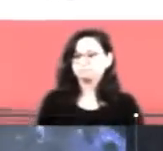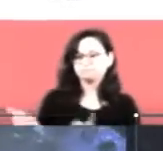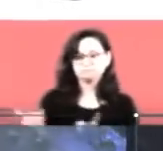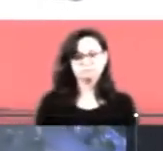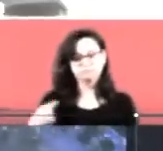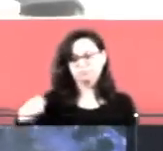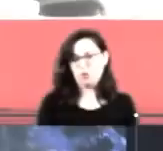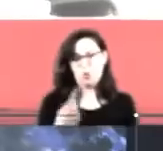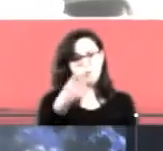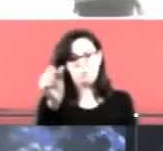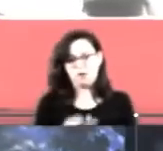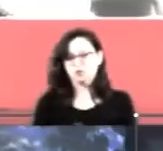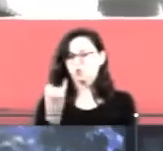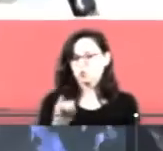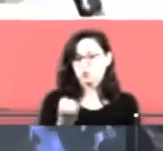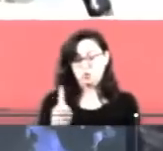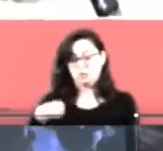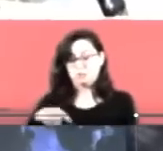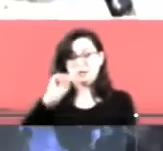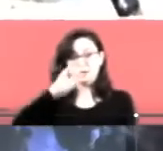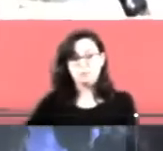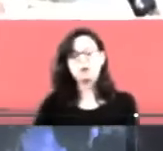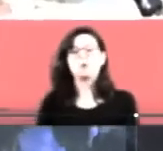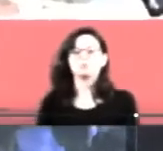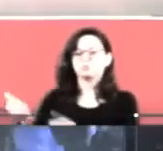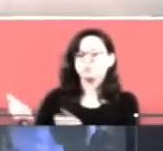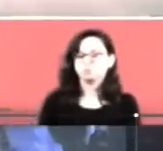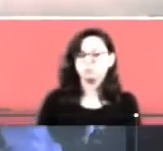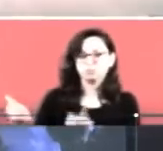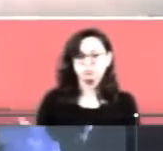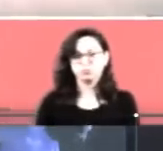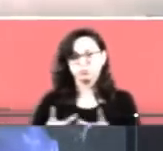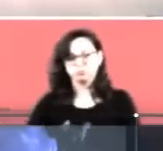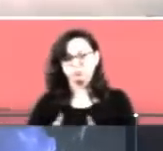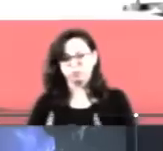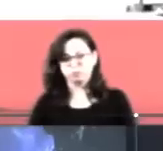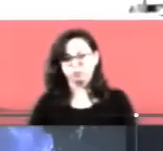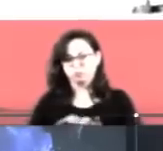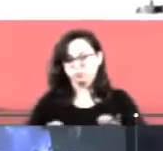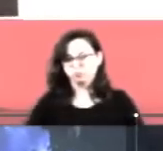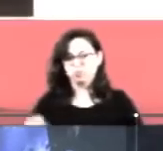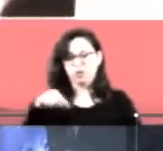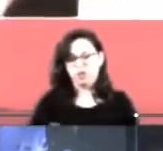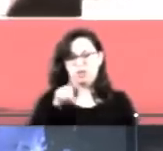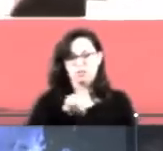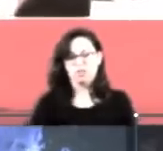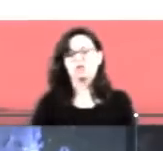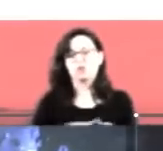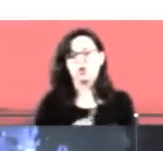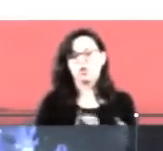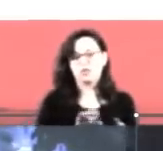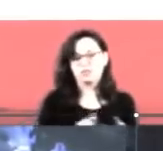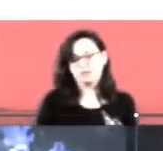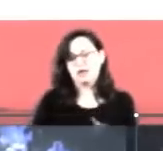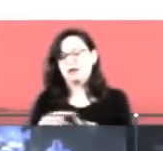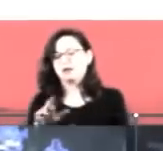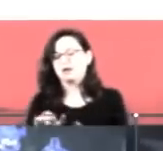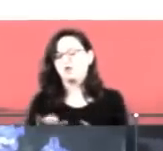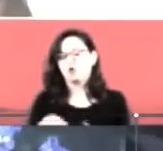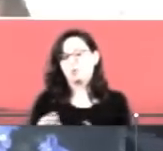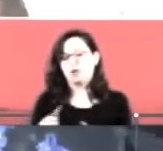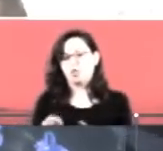barriles, unas esferas de almacenamiento donde se almacena gas, principalmente, pues para eso son las